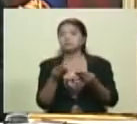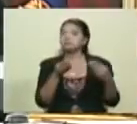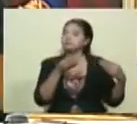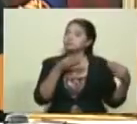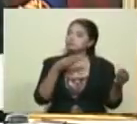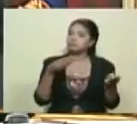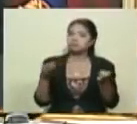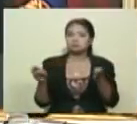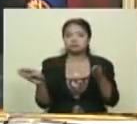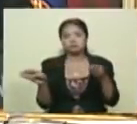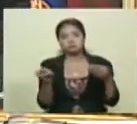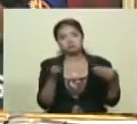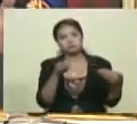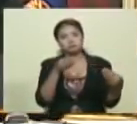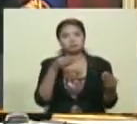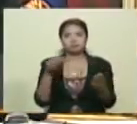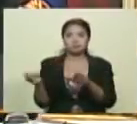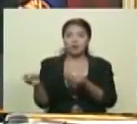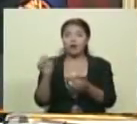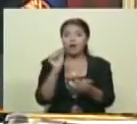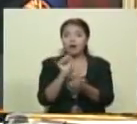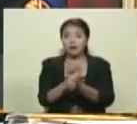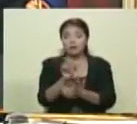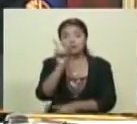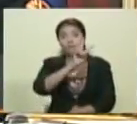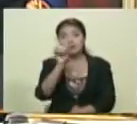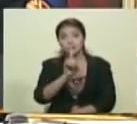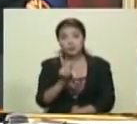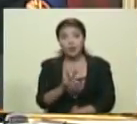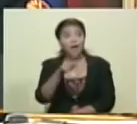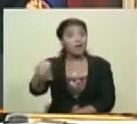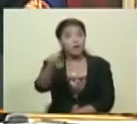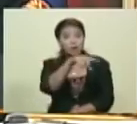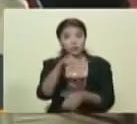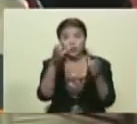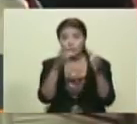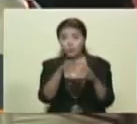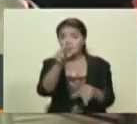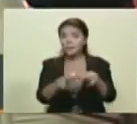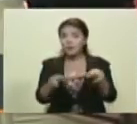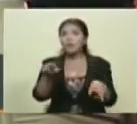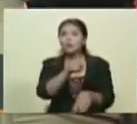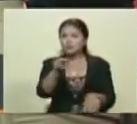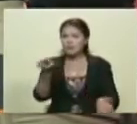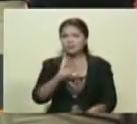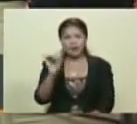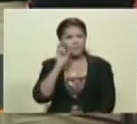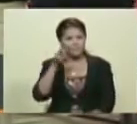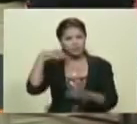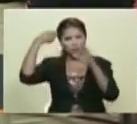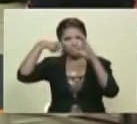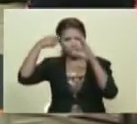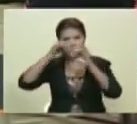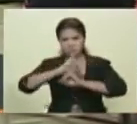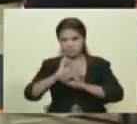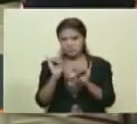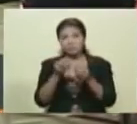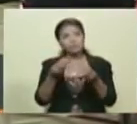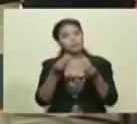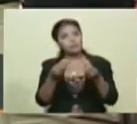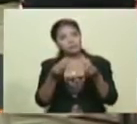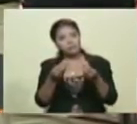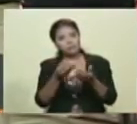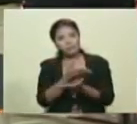flexibilidad en las cárceles venezolanas, esos grupos han estado, bueno, ustedes han visto algunos videos de cómo